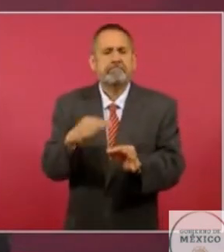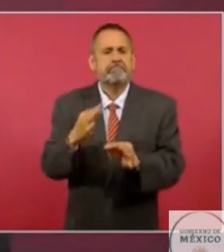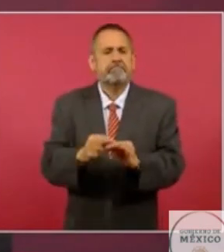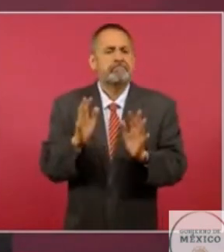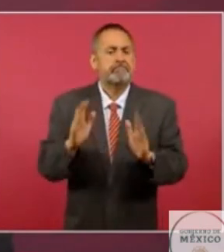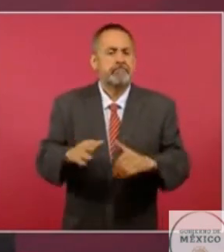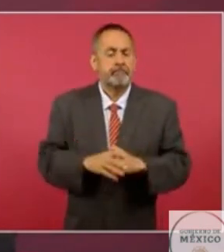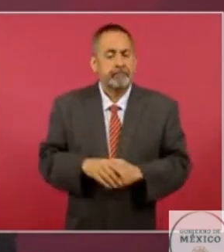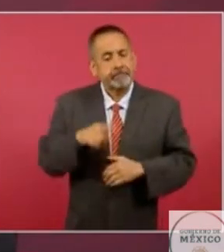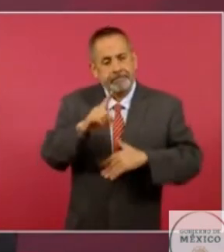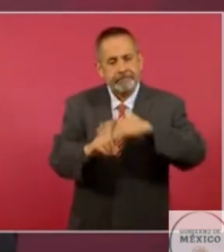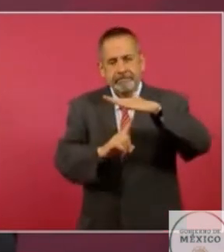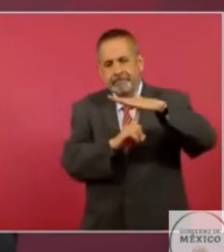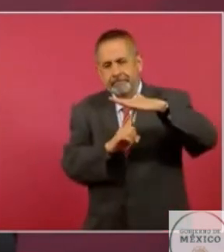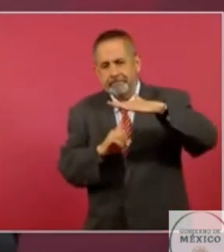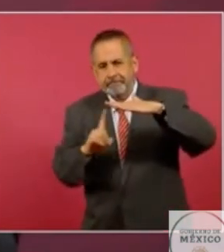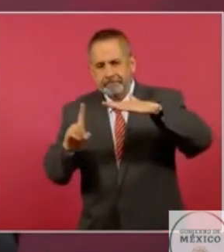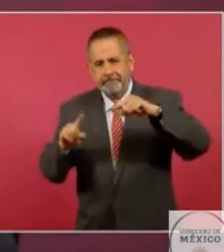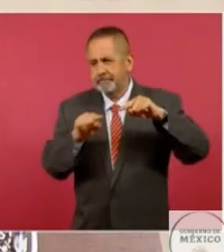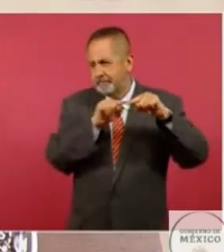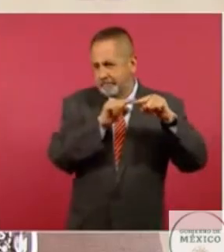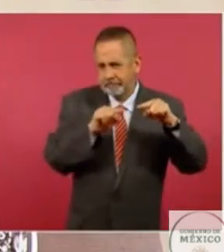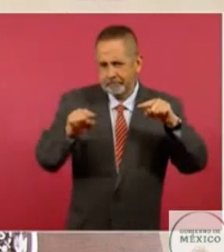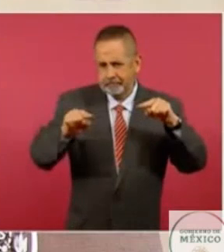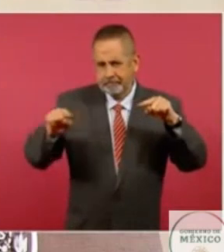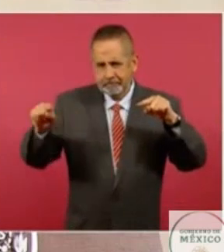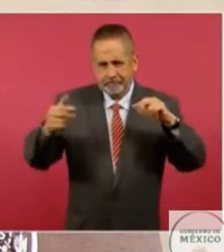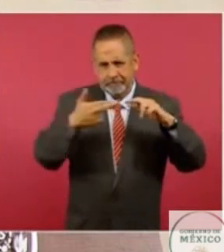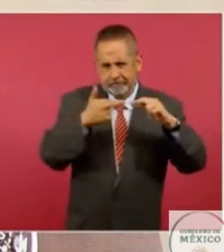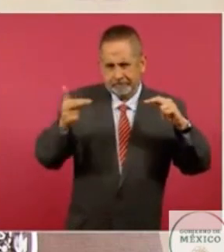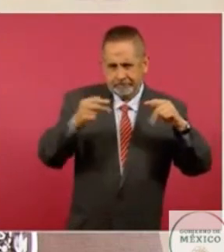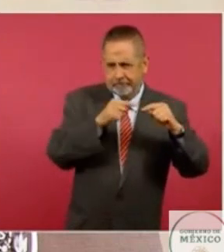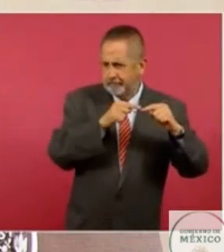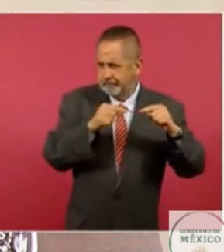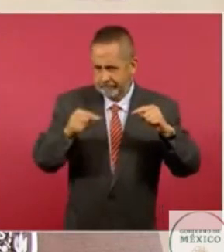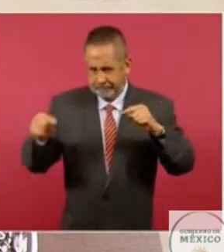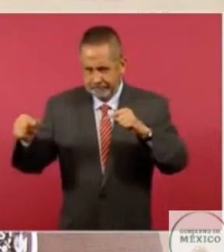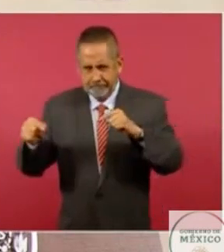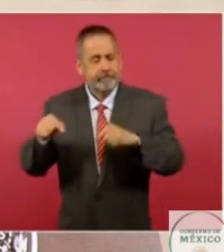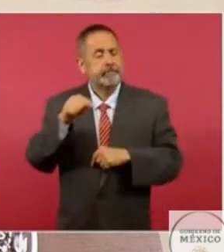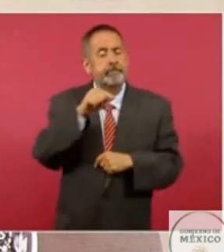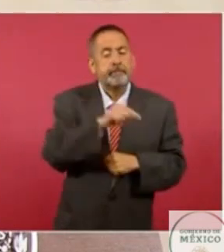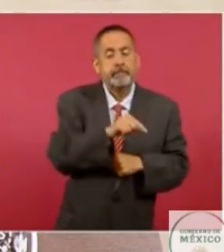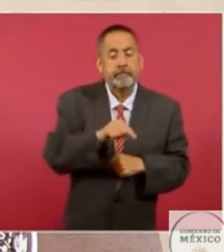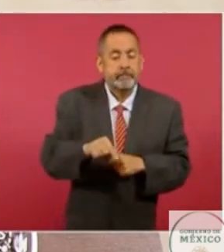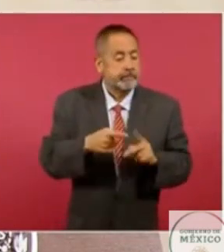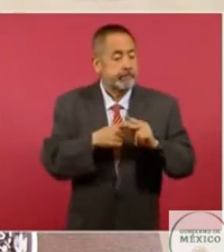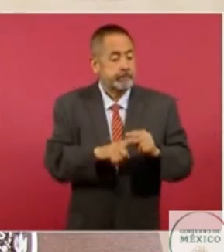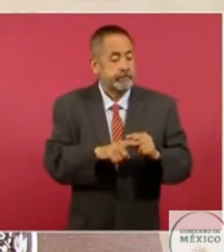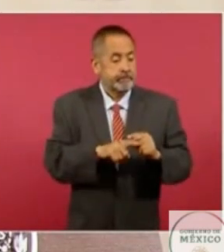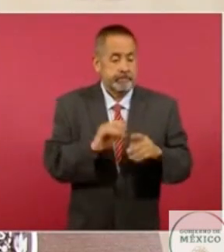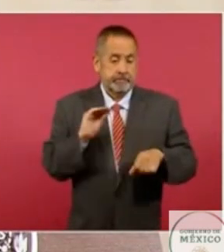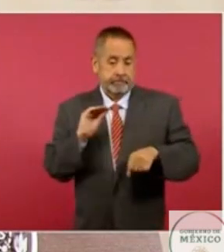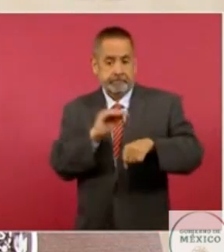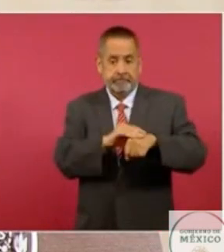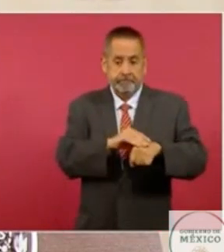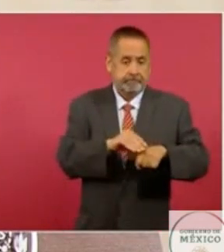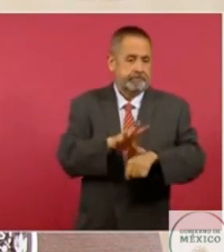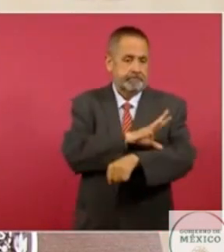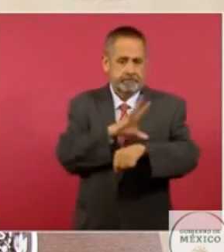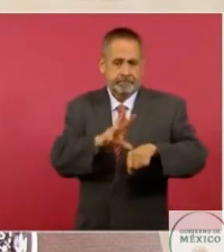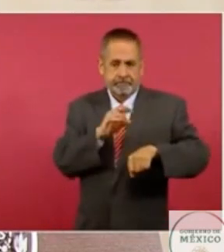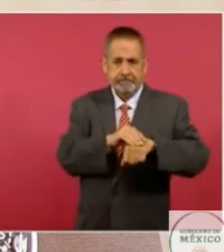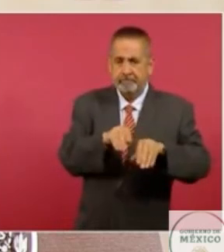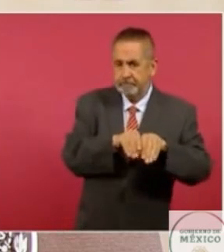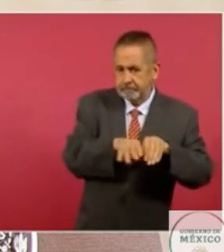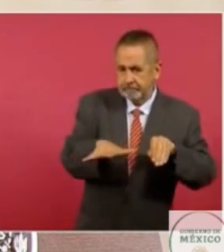catenaria. La catenaria es la conexión física desde donde éste recibirá la energía eléctrica, así